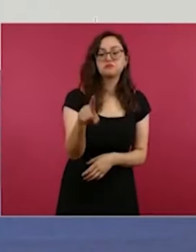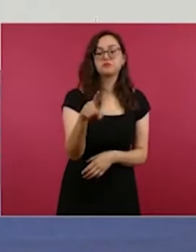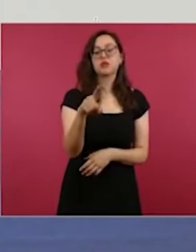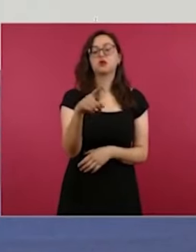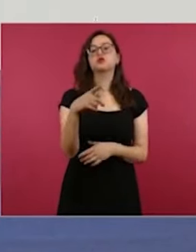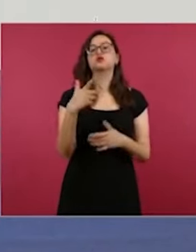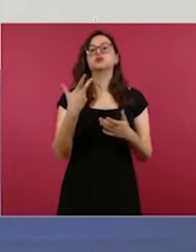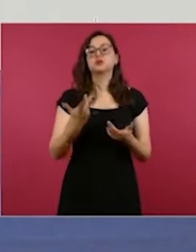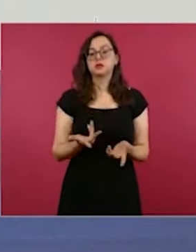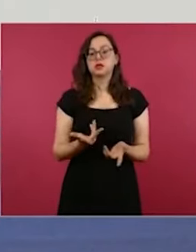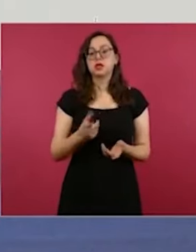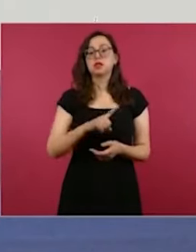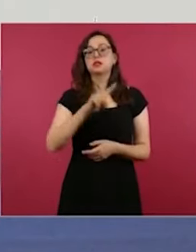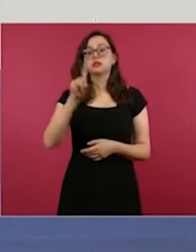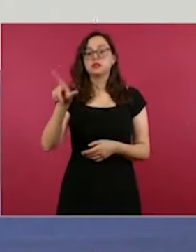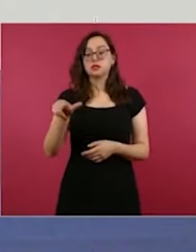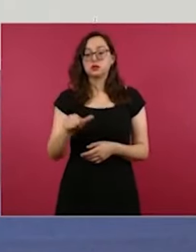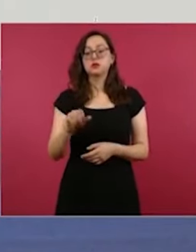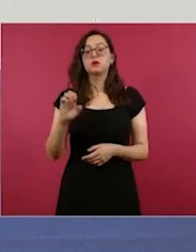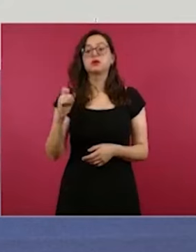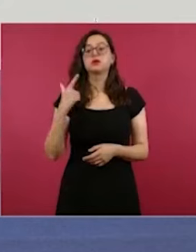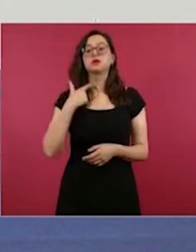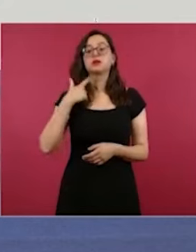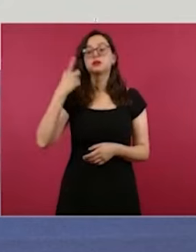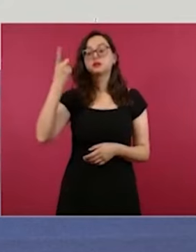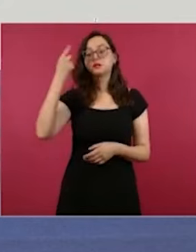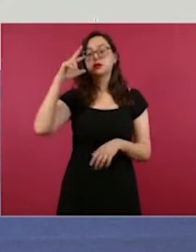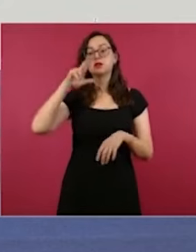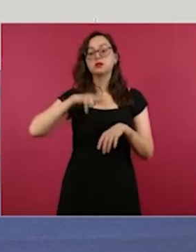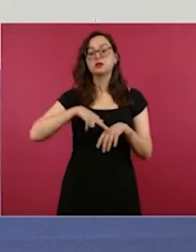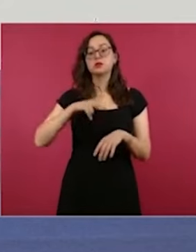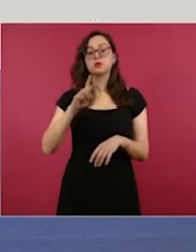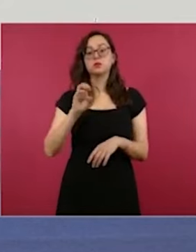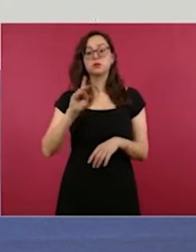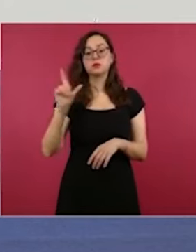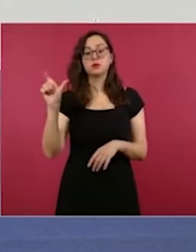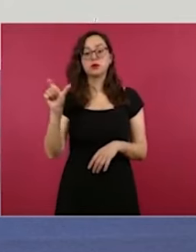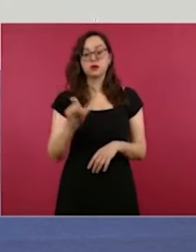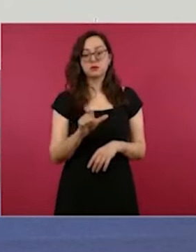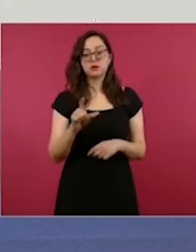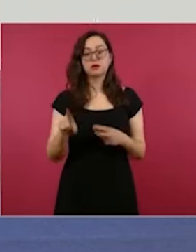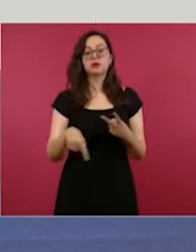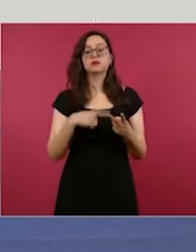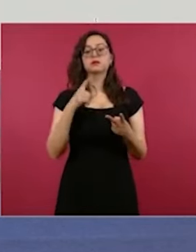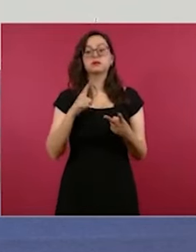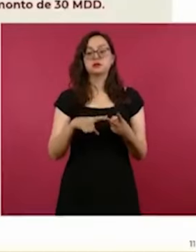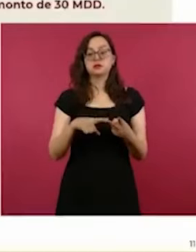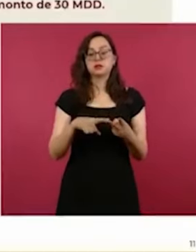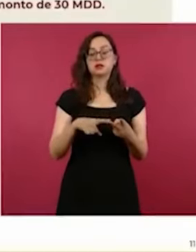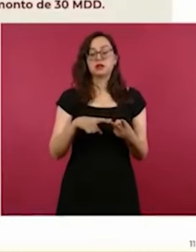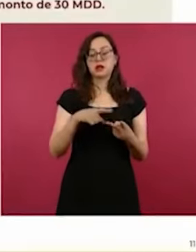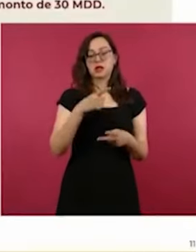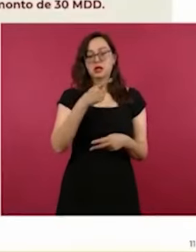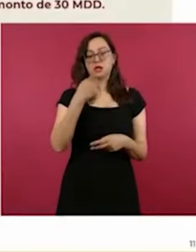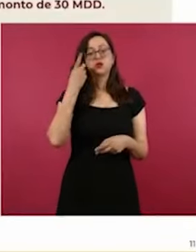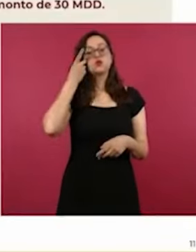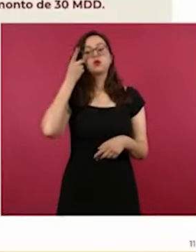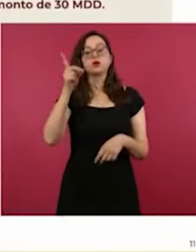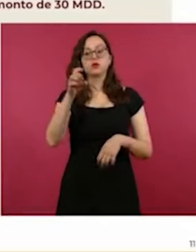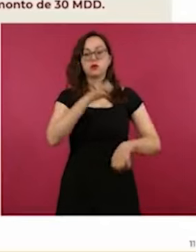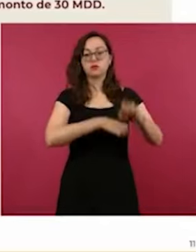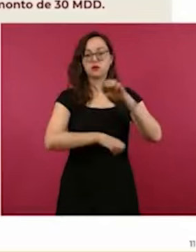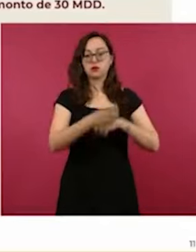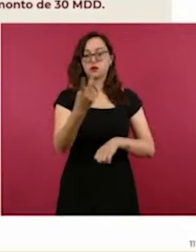laboró 129 días en la empresa antes de su fallecimiento Romero orope afirmó que existen indicios De que se